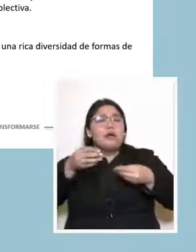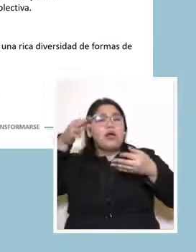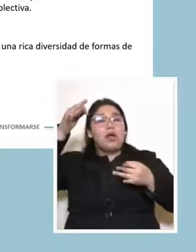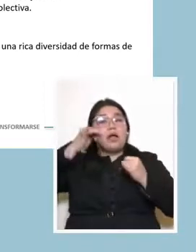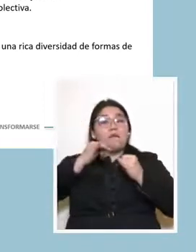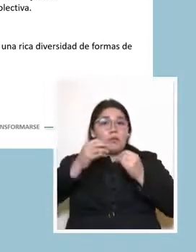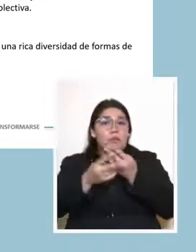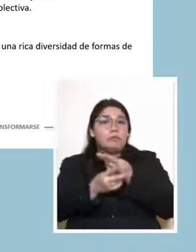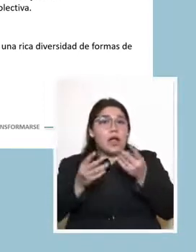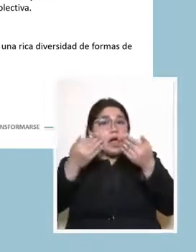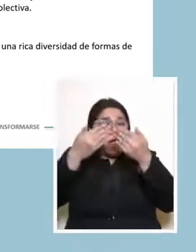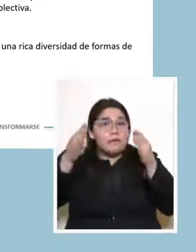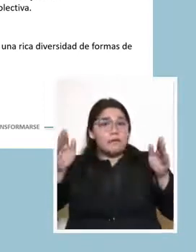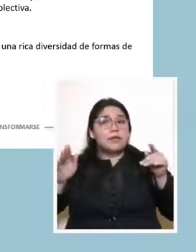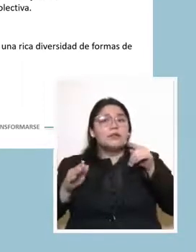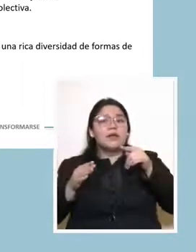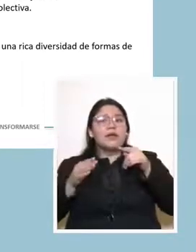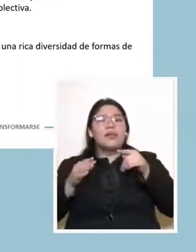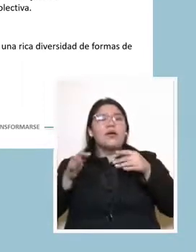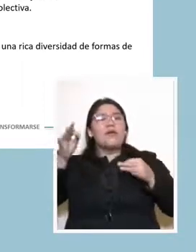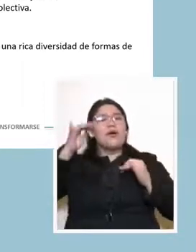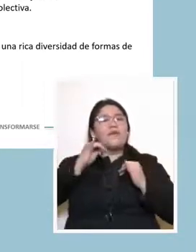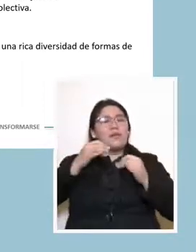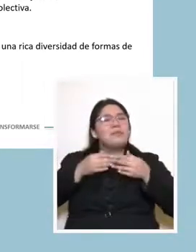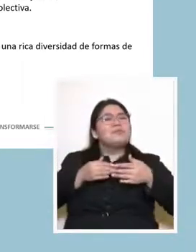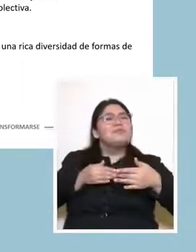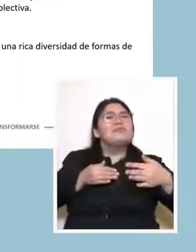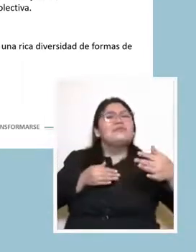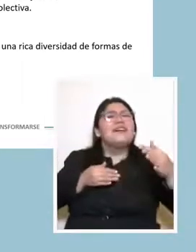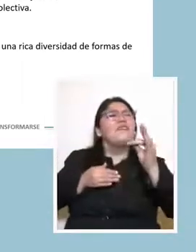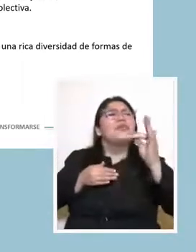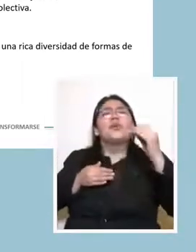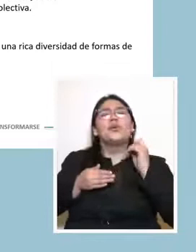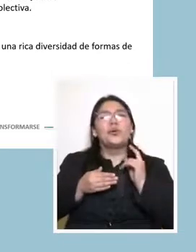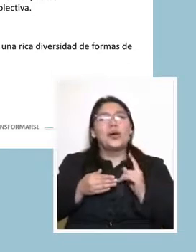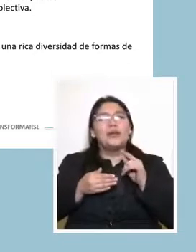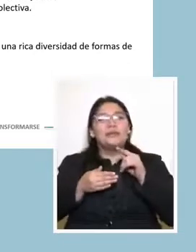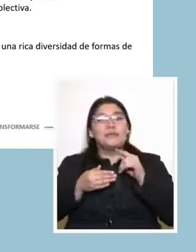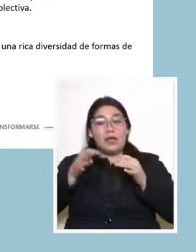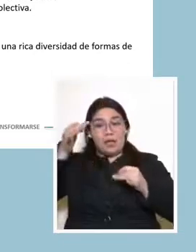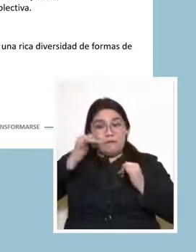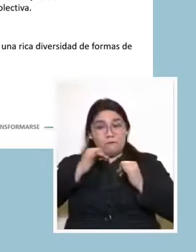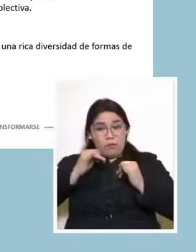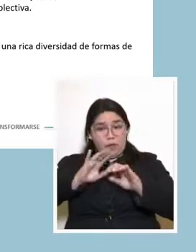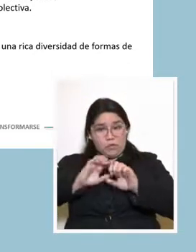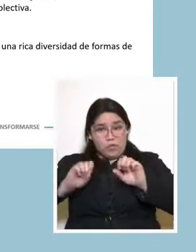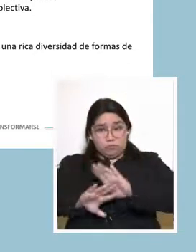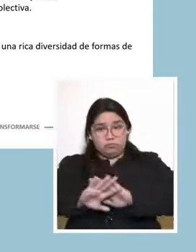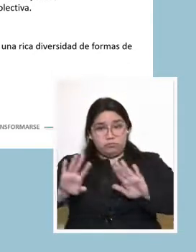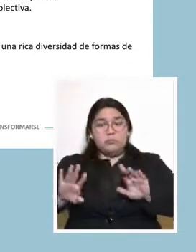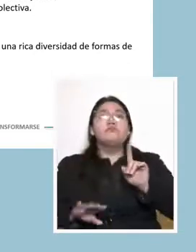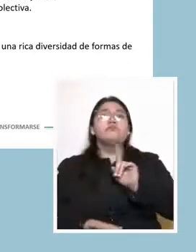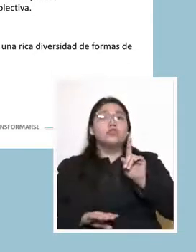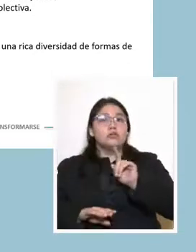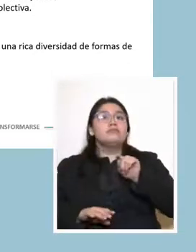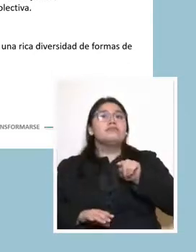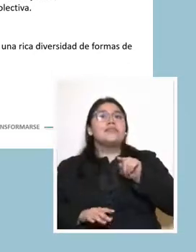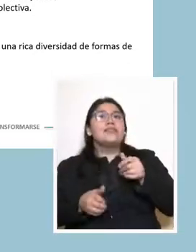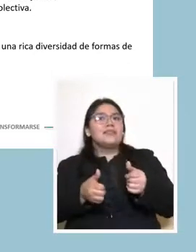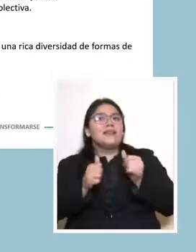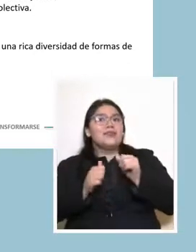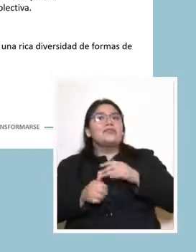términos de proyección. ¿Qué es lo que viene? Es un informe que no está acabado y ese es el desafío que nosotros también queremos invitar a sumarse en